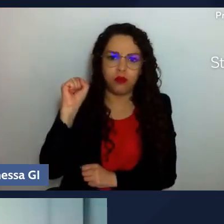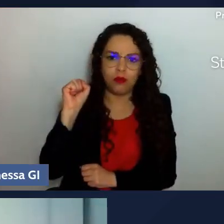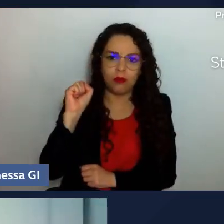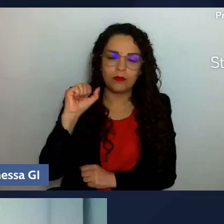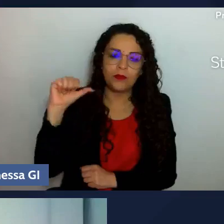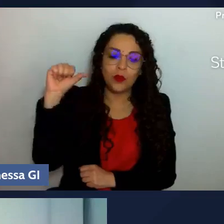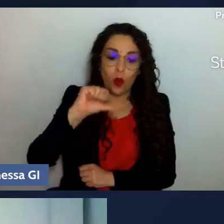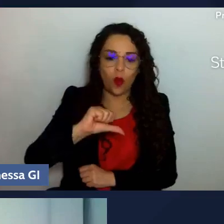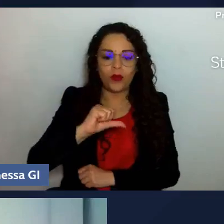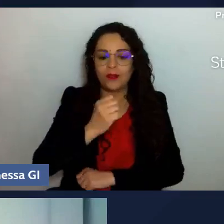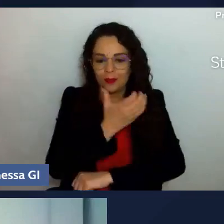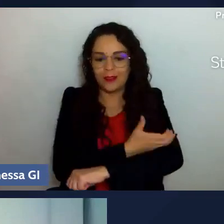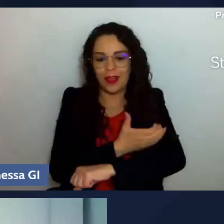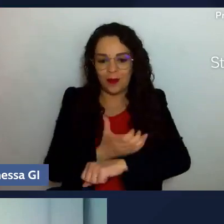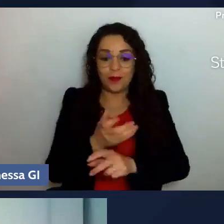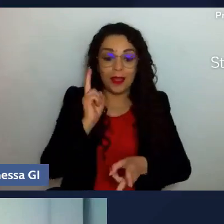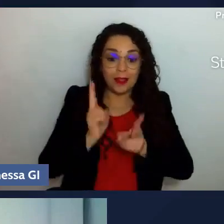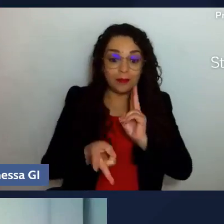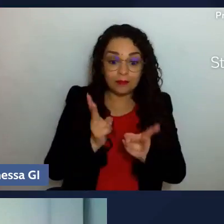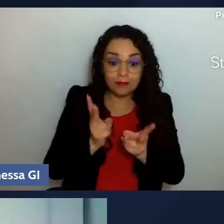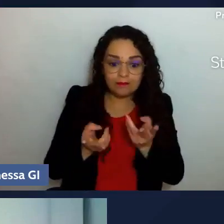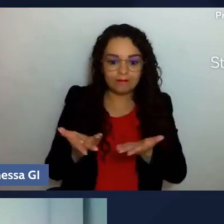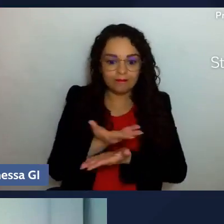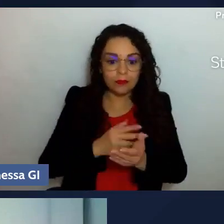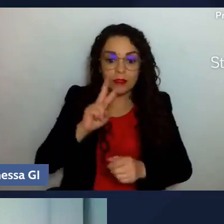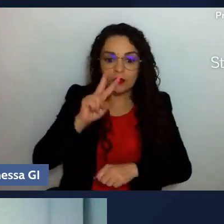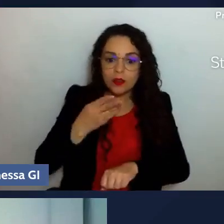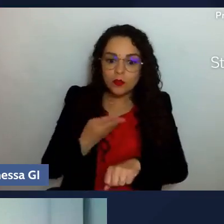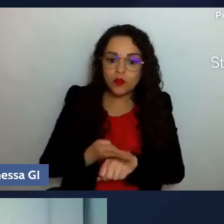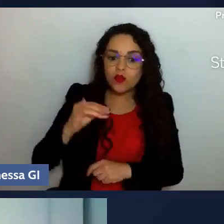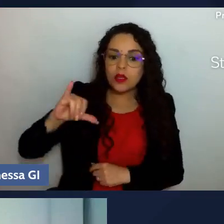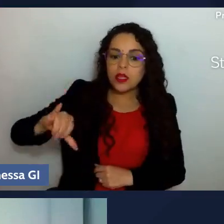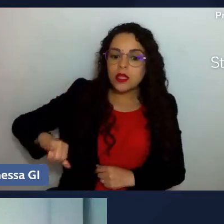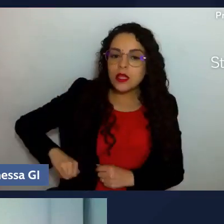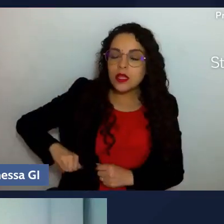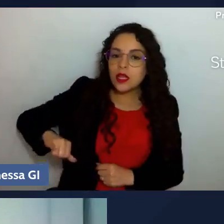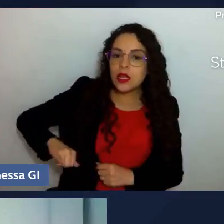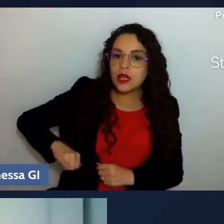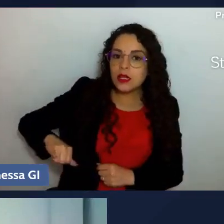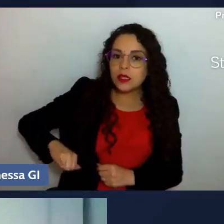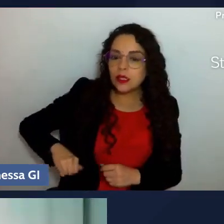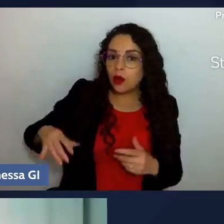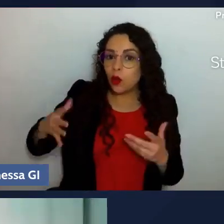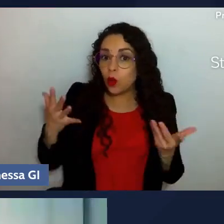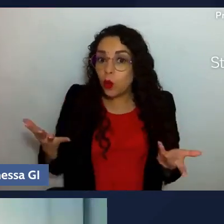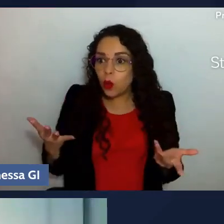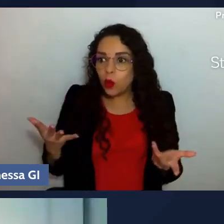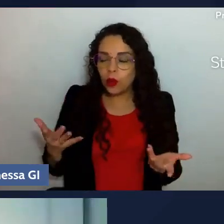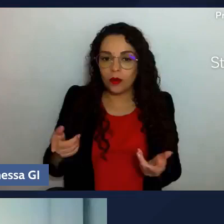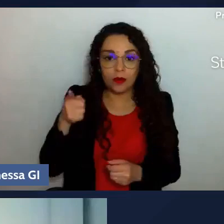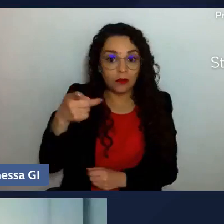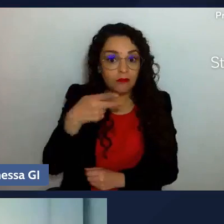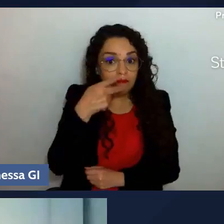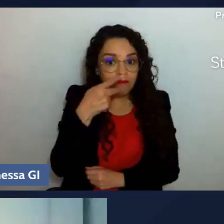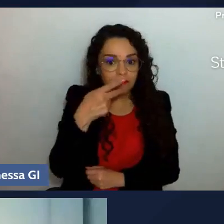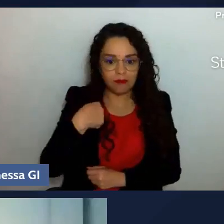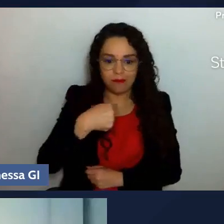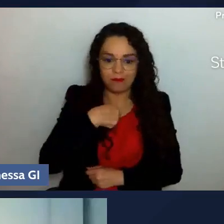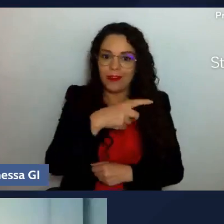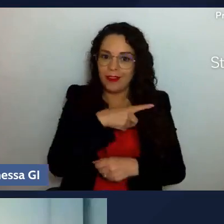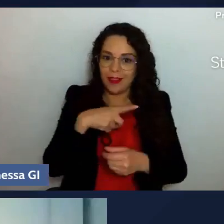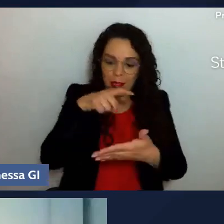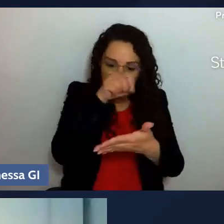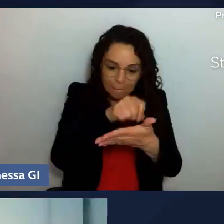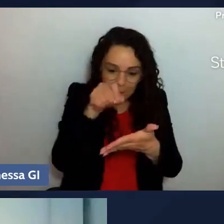hoy con una charla muy interesante para que tomemos nota de todo lo que dice, porque no nos podemos perder